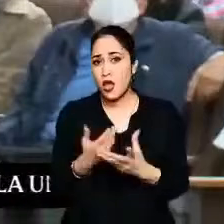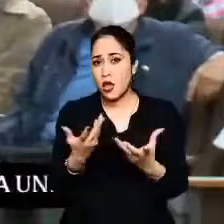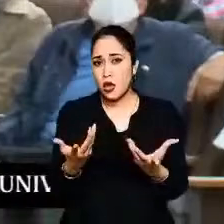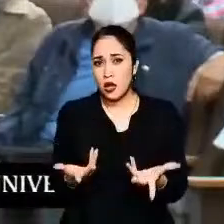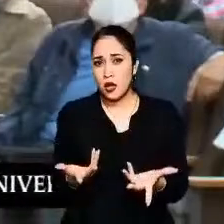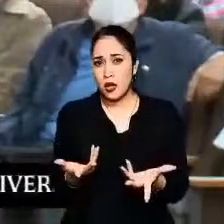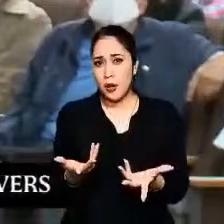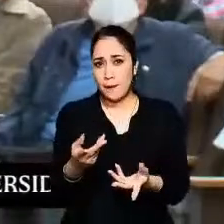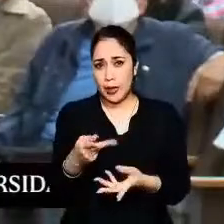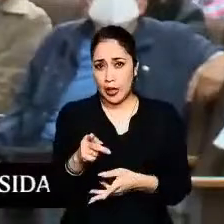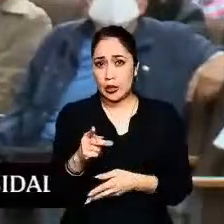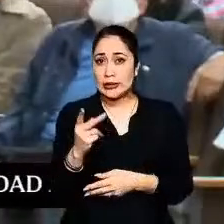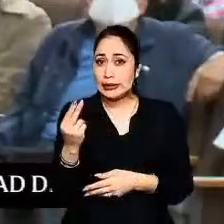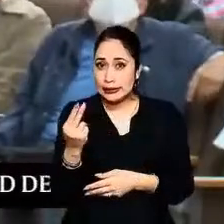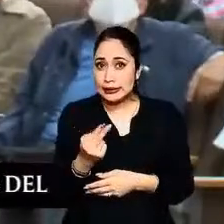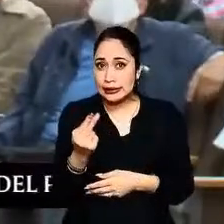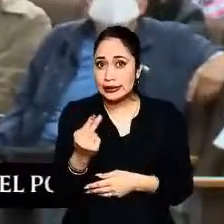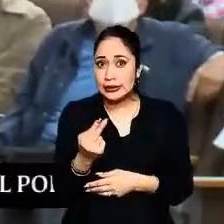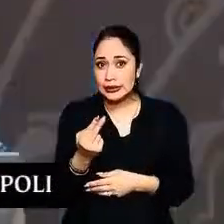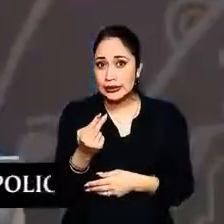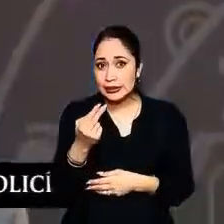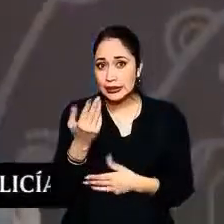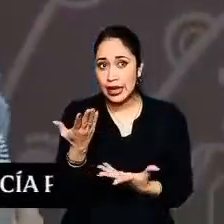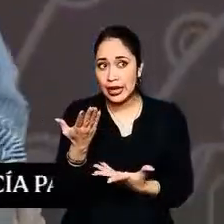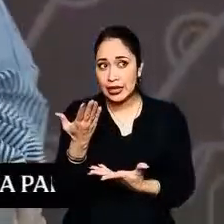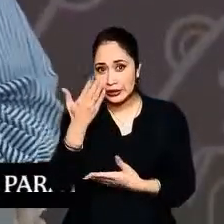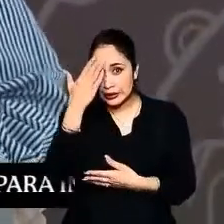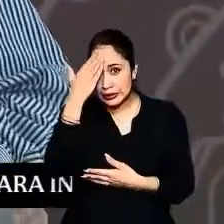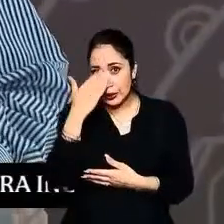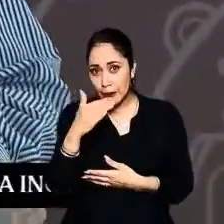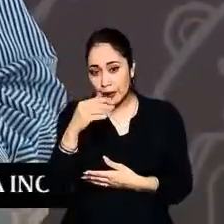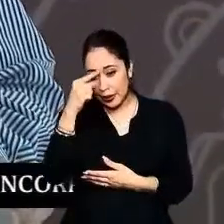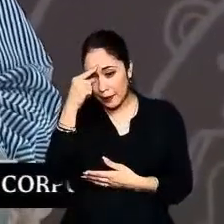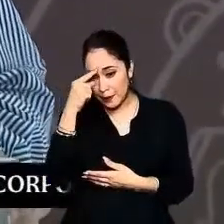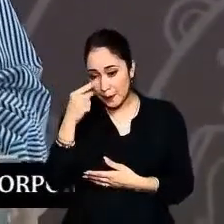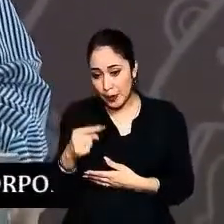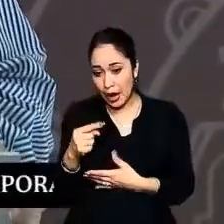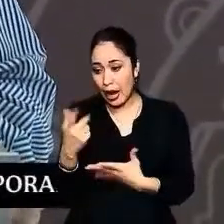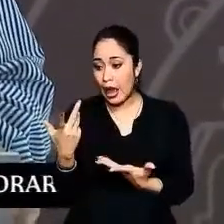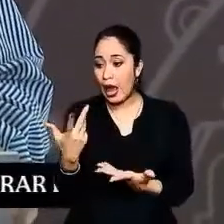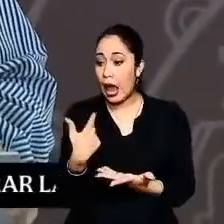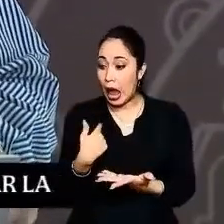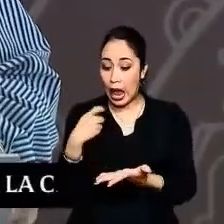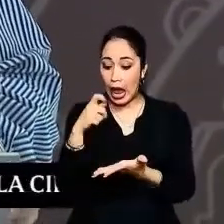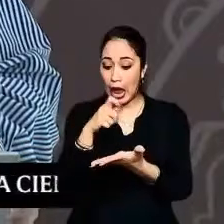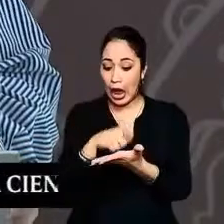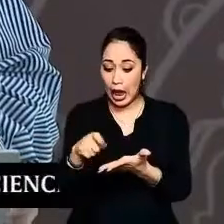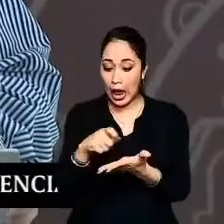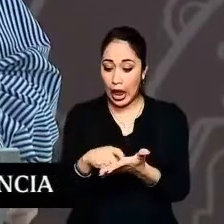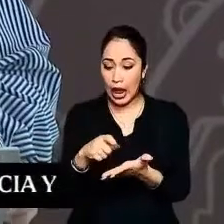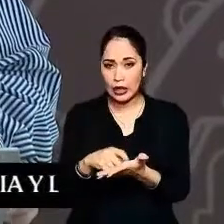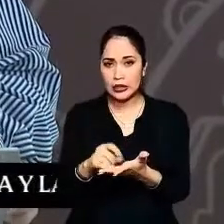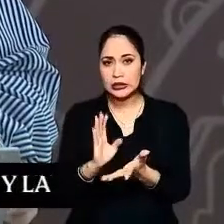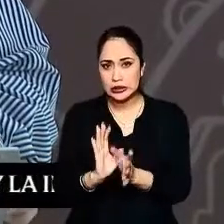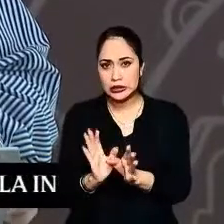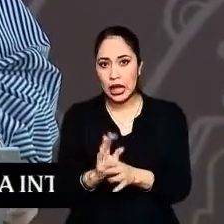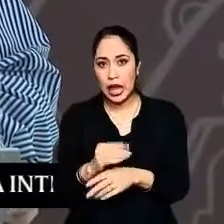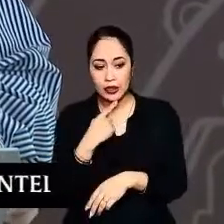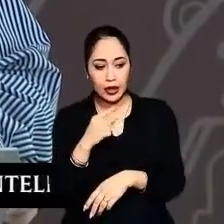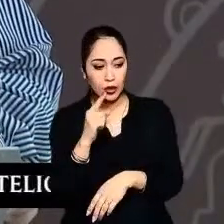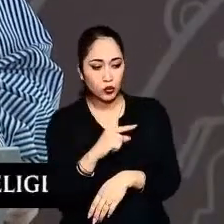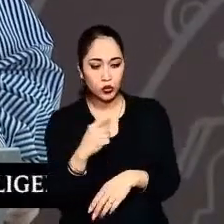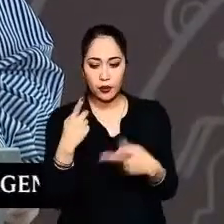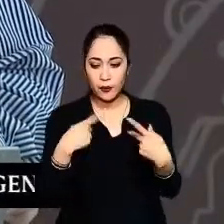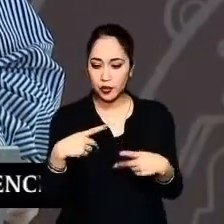Pues necesitan saber eso. No puedes solamente pensar en que vas a registrar la denuncia por el hecho